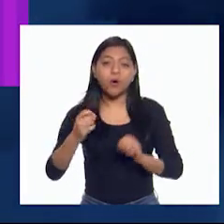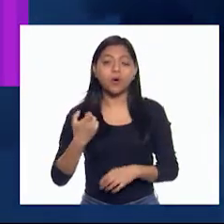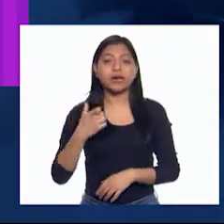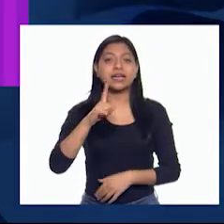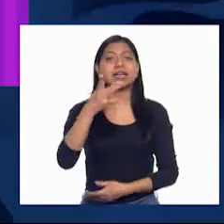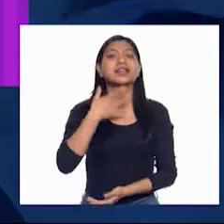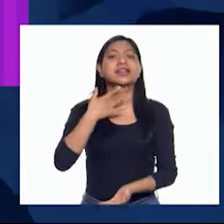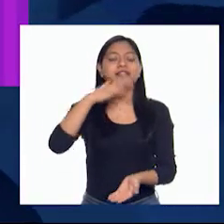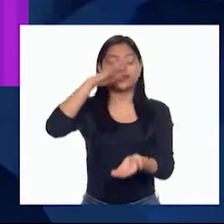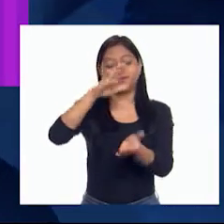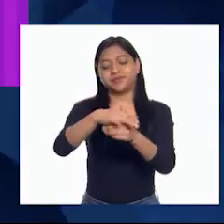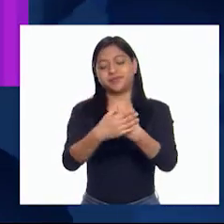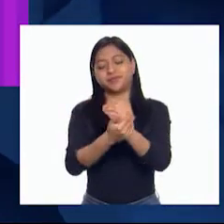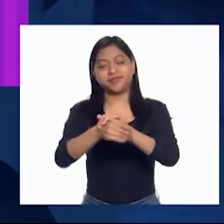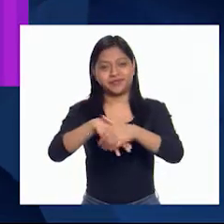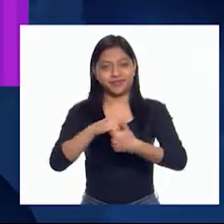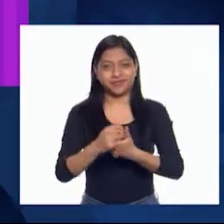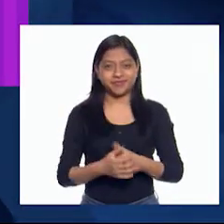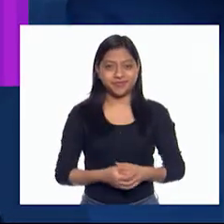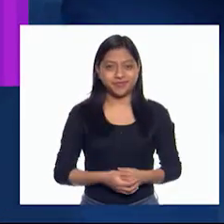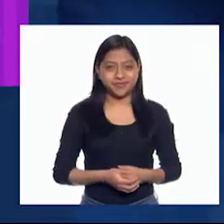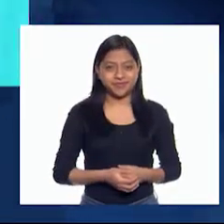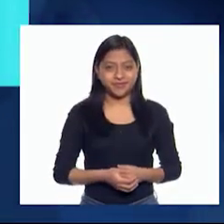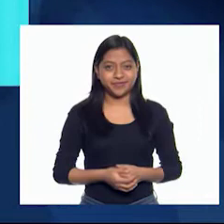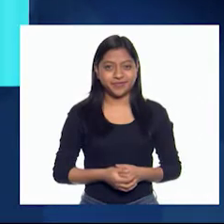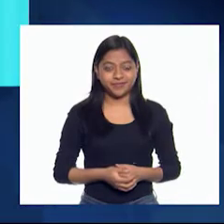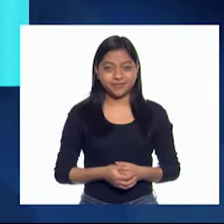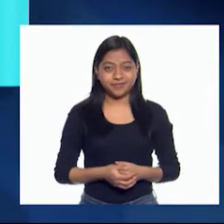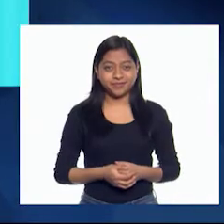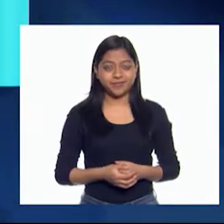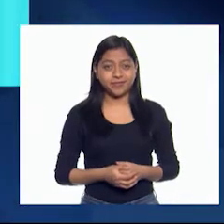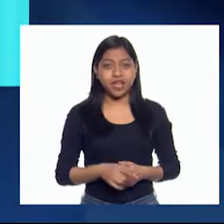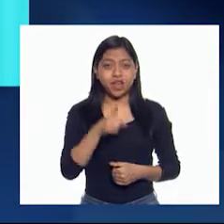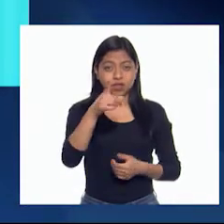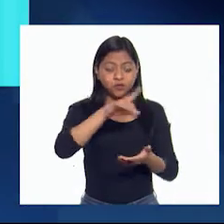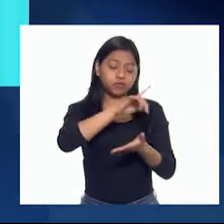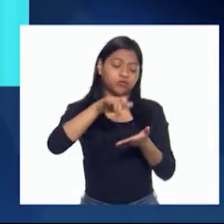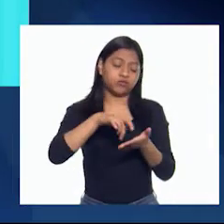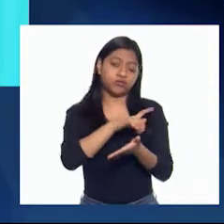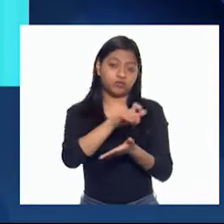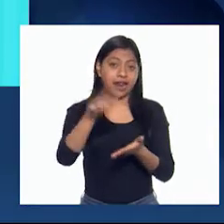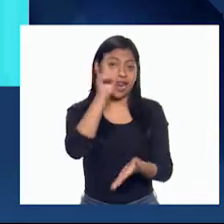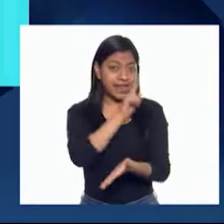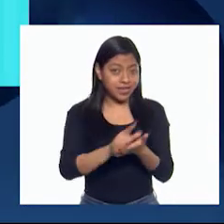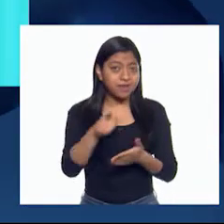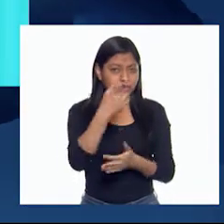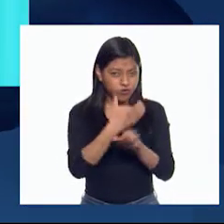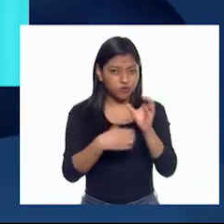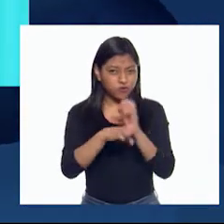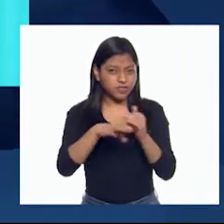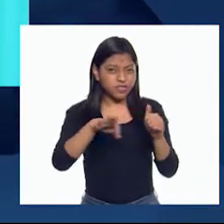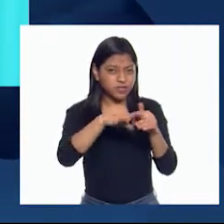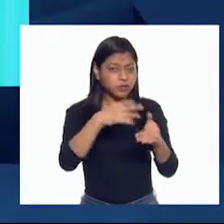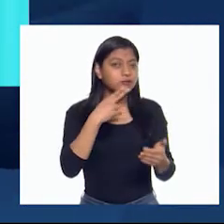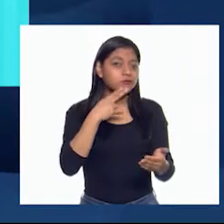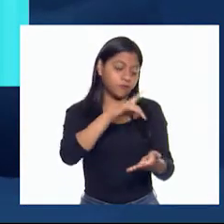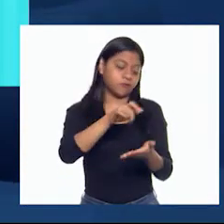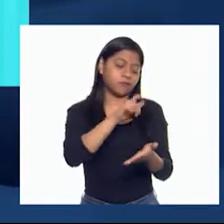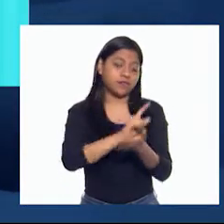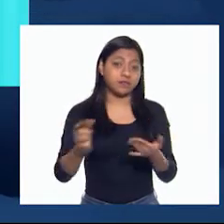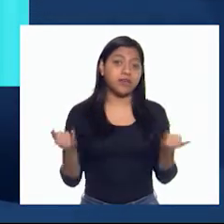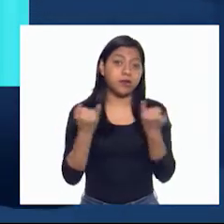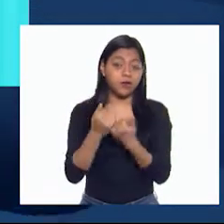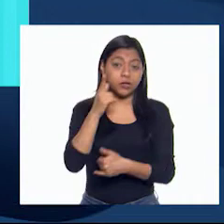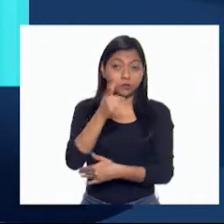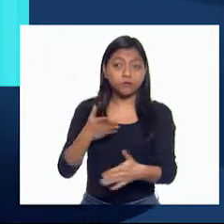aplica desinfectante a base de agua y alcohol. Desinfecta las superficies de los objetos que más utilizas. También